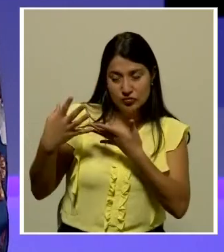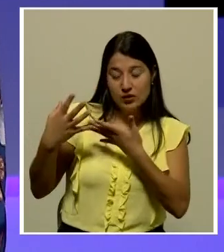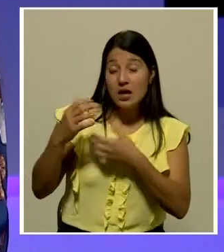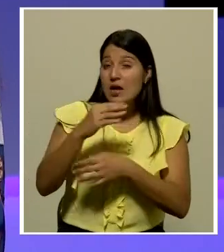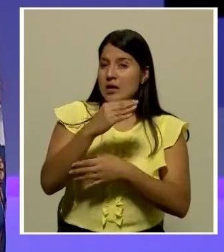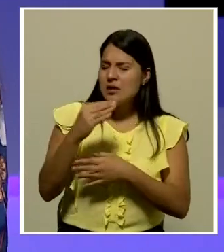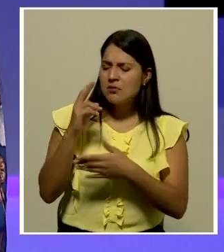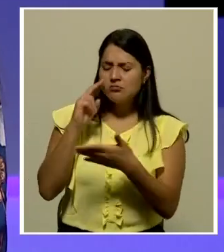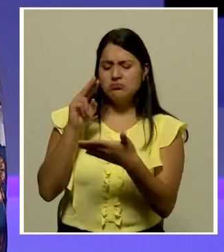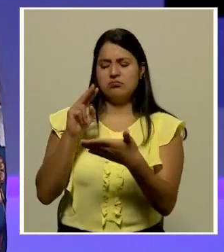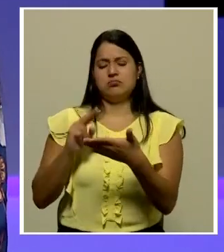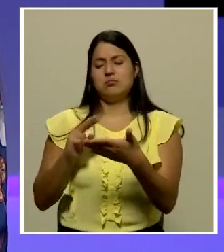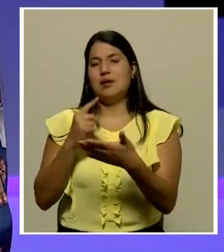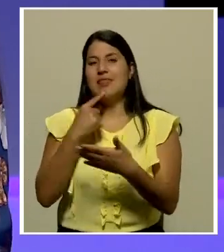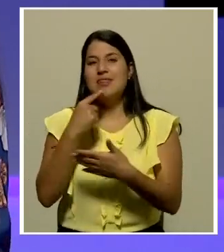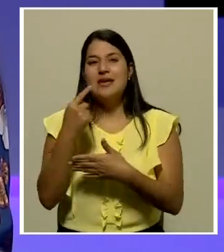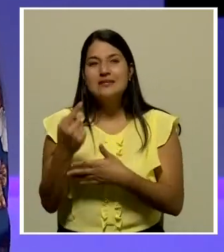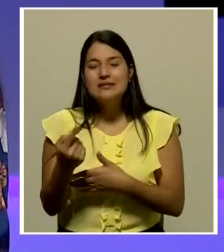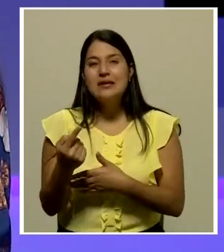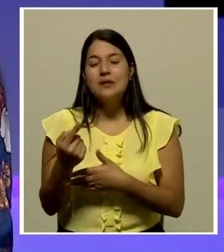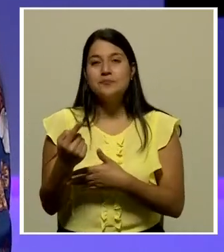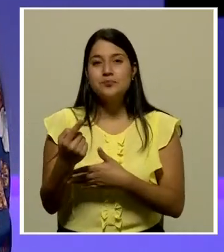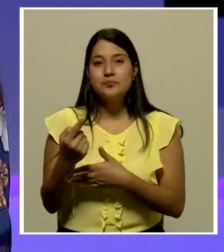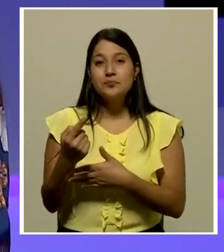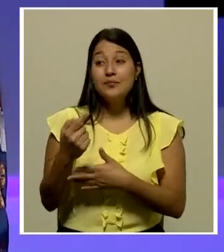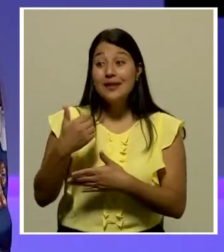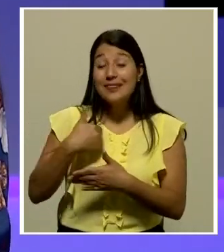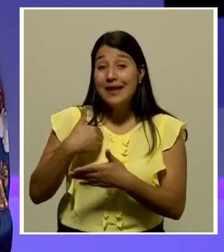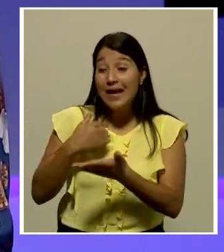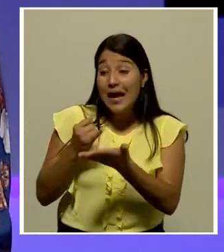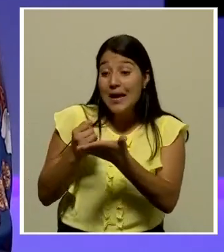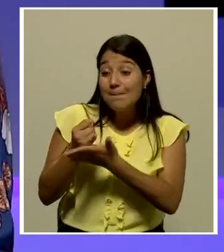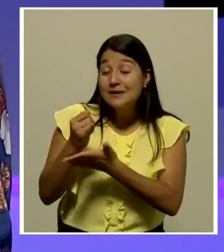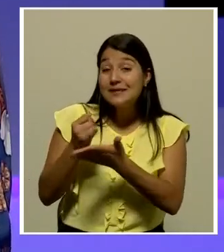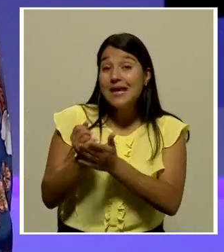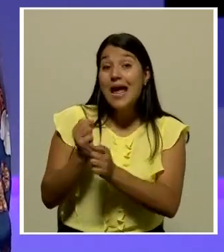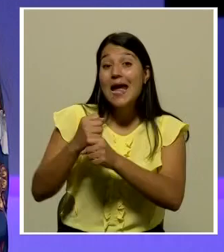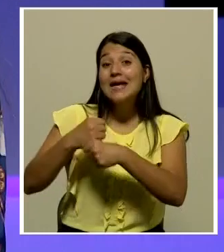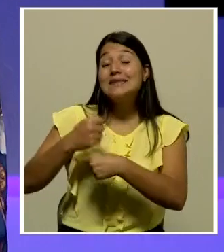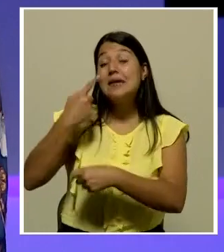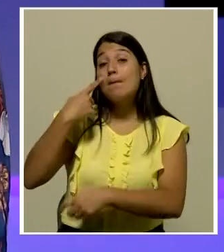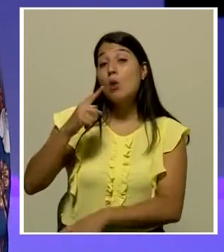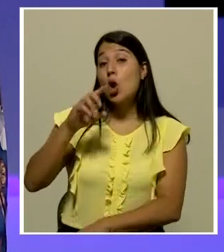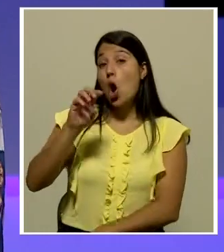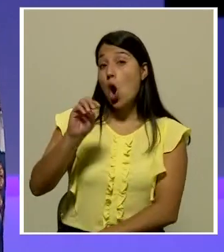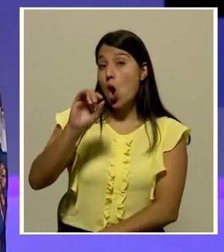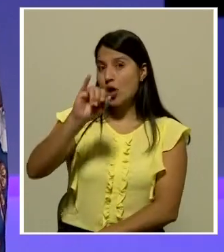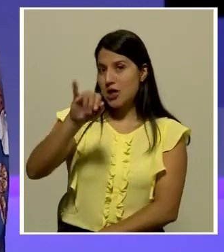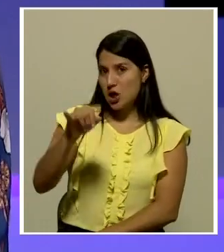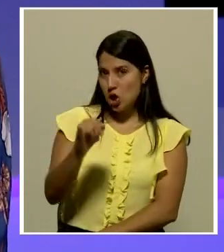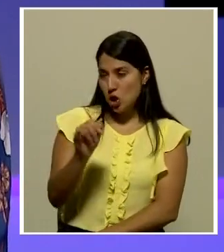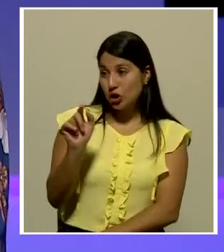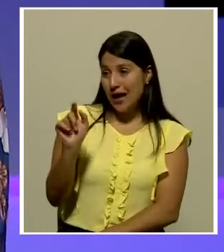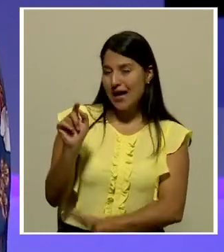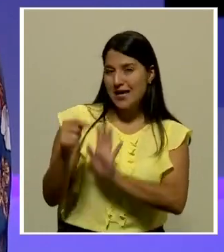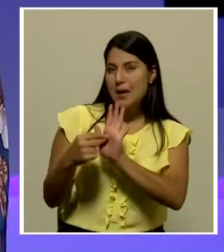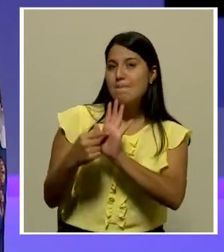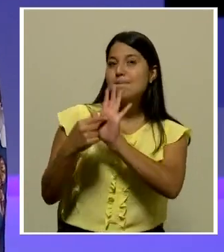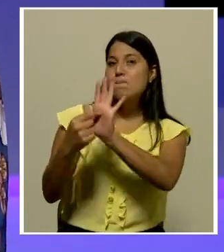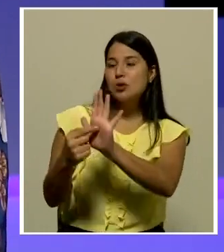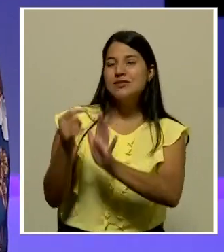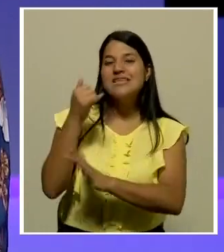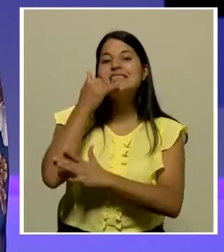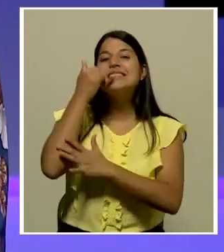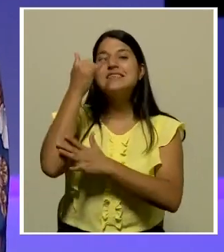que decía básicamente que había un informe del organismo de investigación judicial que mostraba estas llamadas que usted